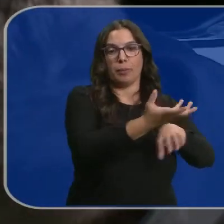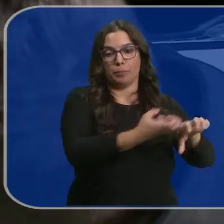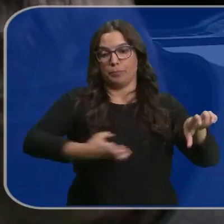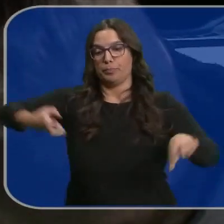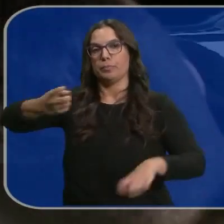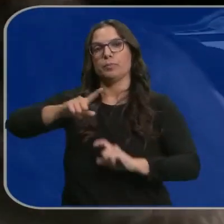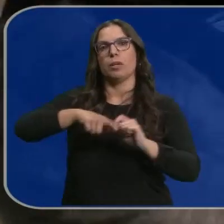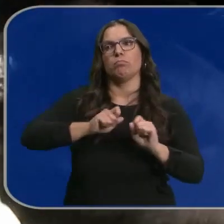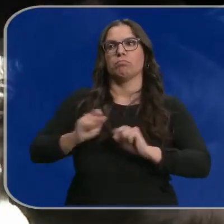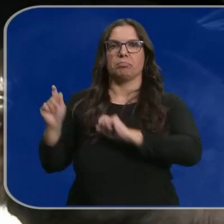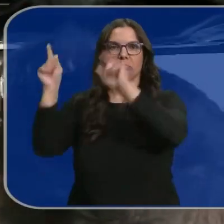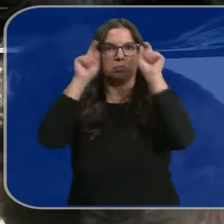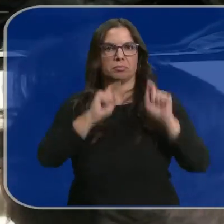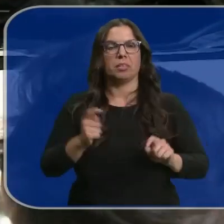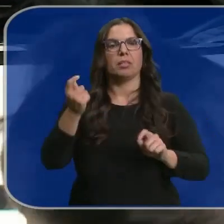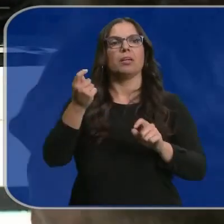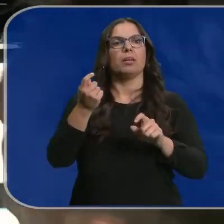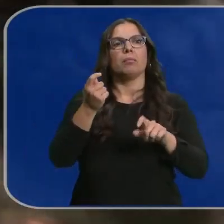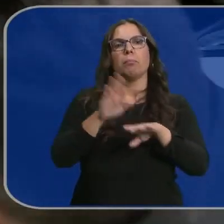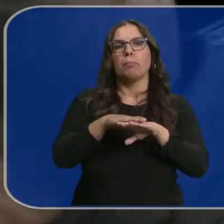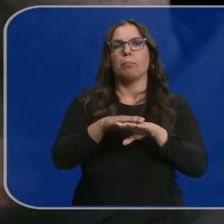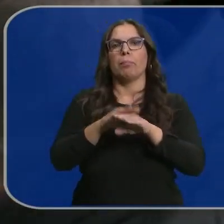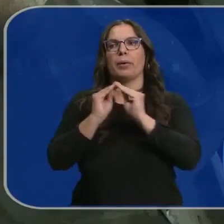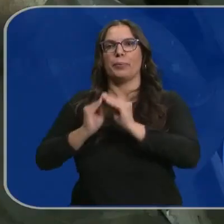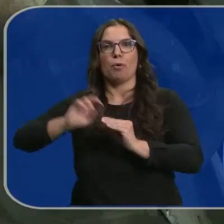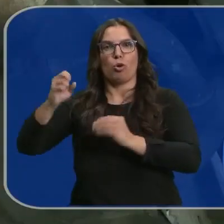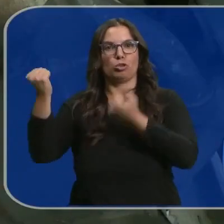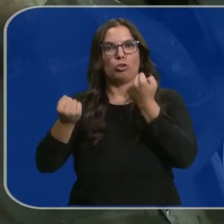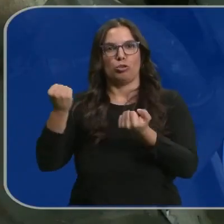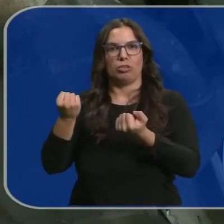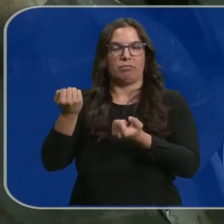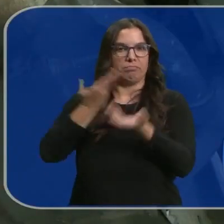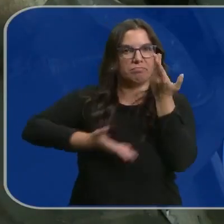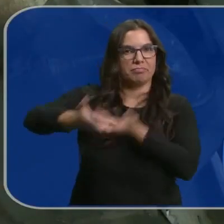transportaban a diferentes lugares para colocarlas en otros automóviles.